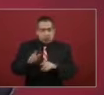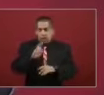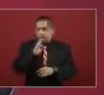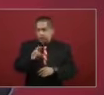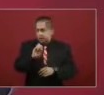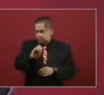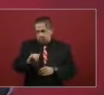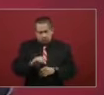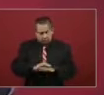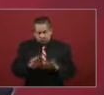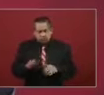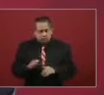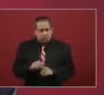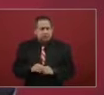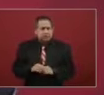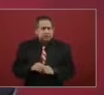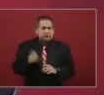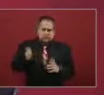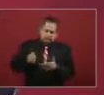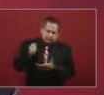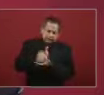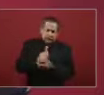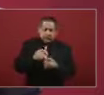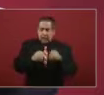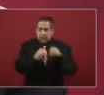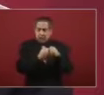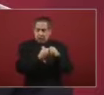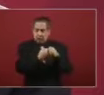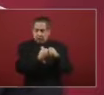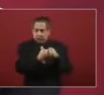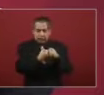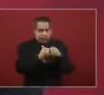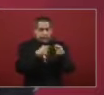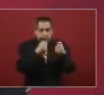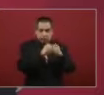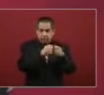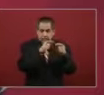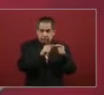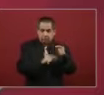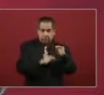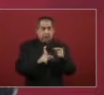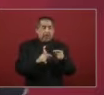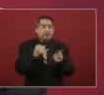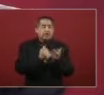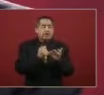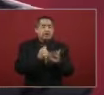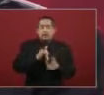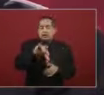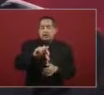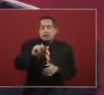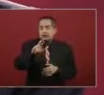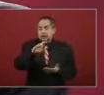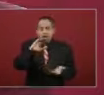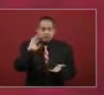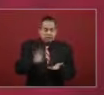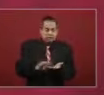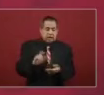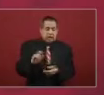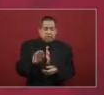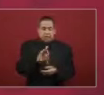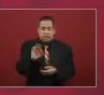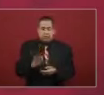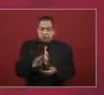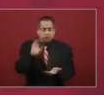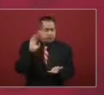resuelto de que en la frontera baja el impuesto sobre la renta al